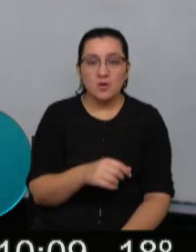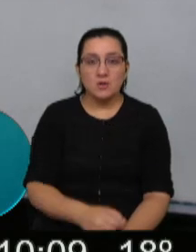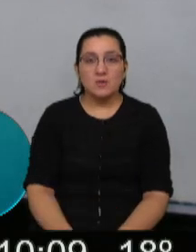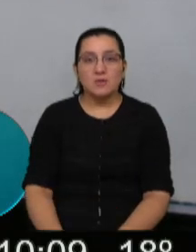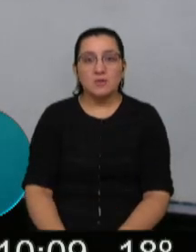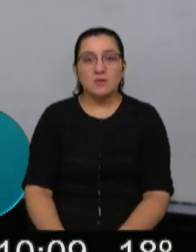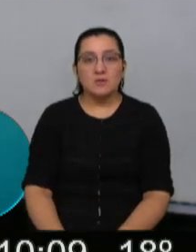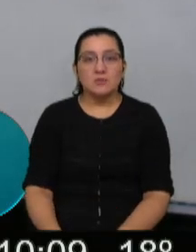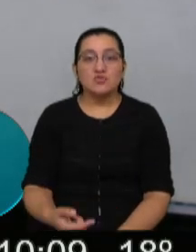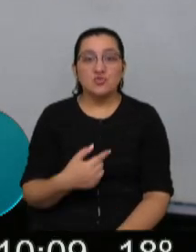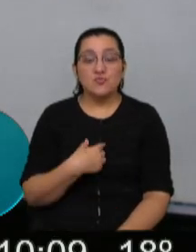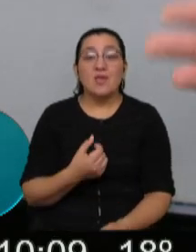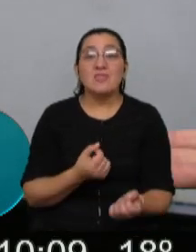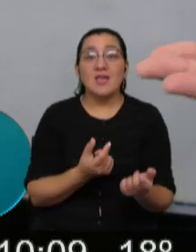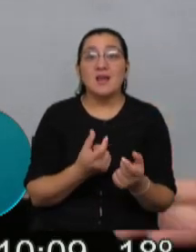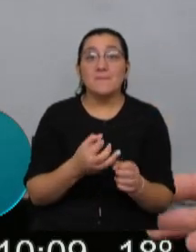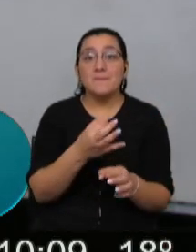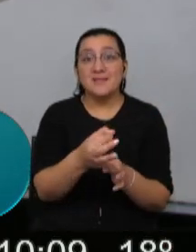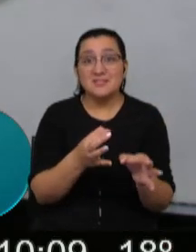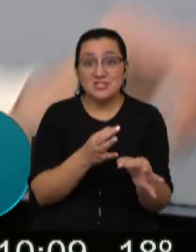que levantan la caquita de los perros también. Pues,